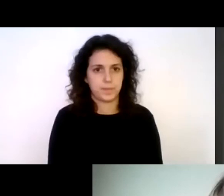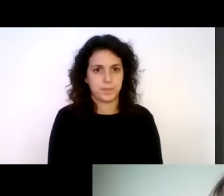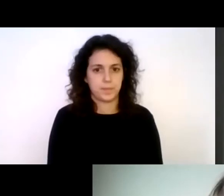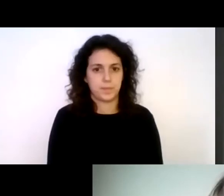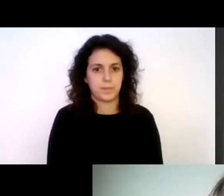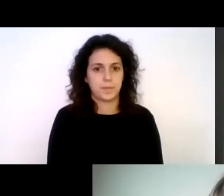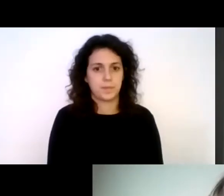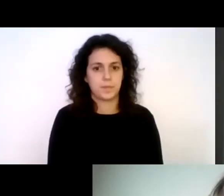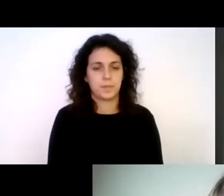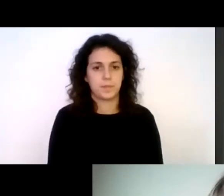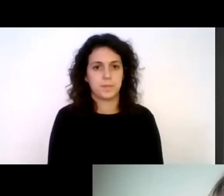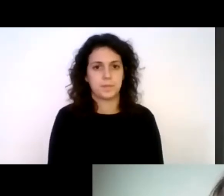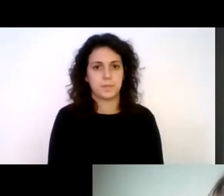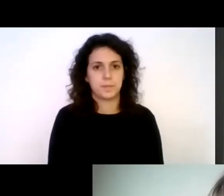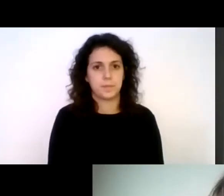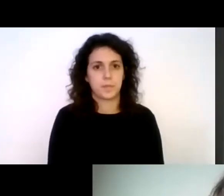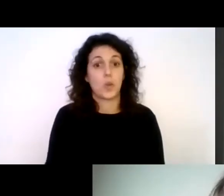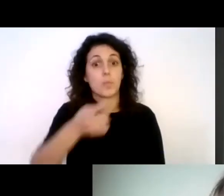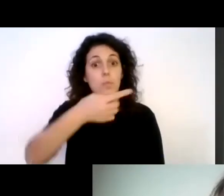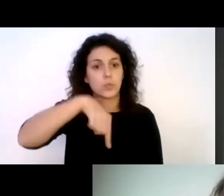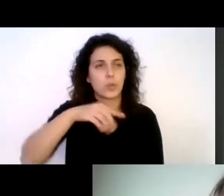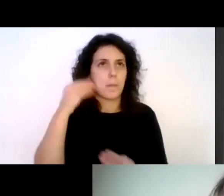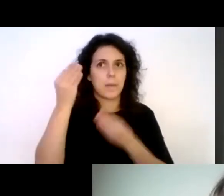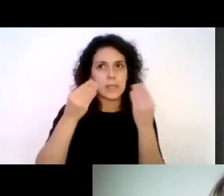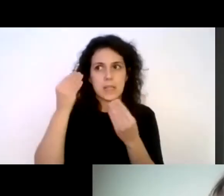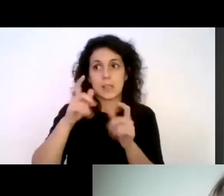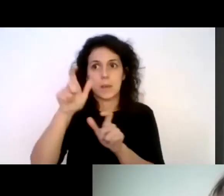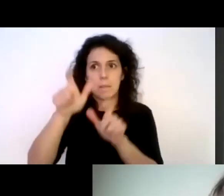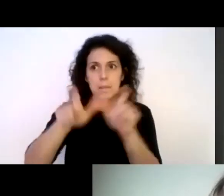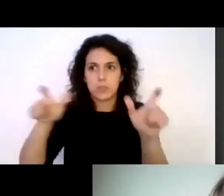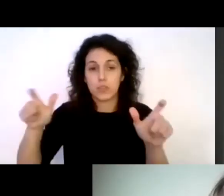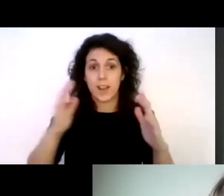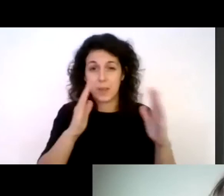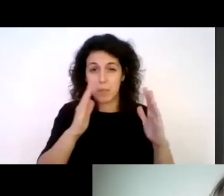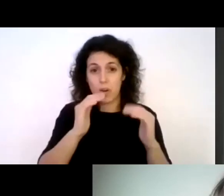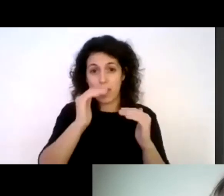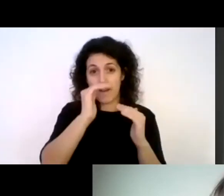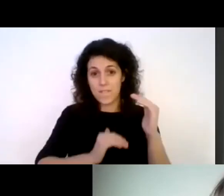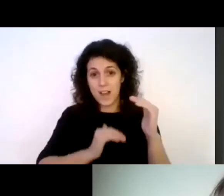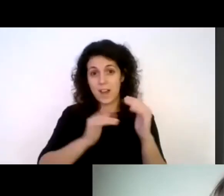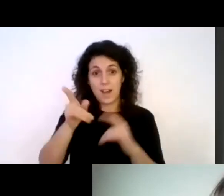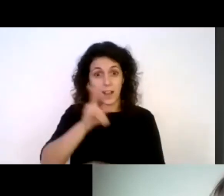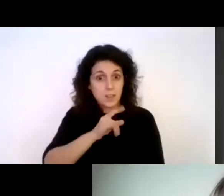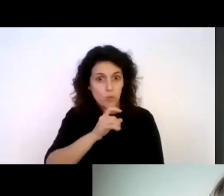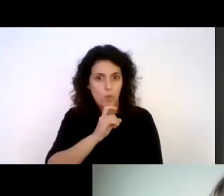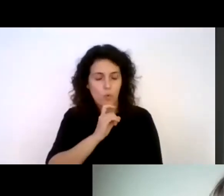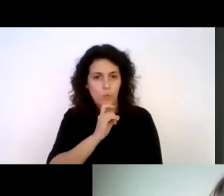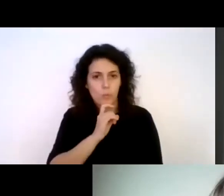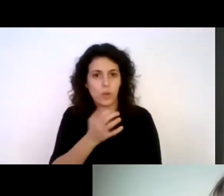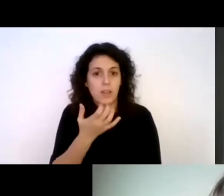¿cómo pretendéis atraer a la gente en temporada baja? Y si la gente